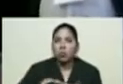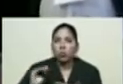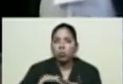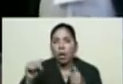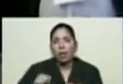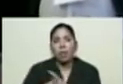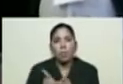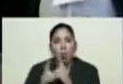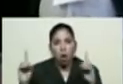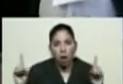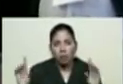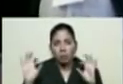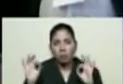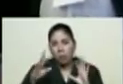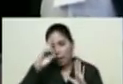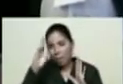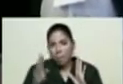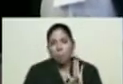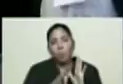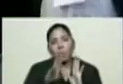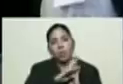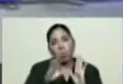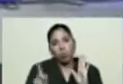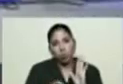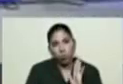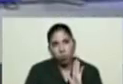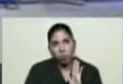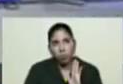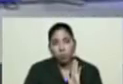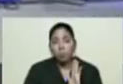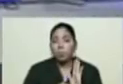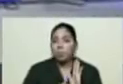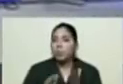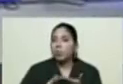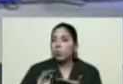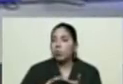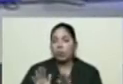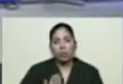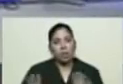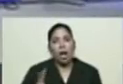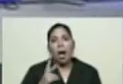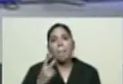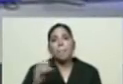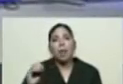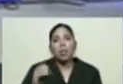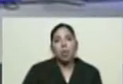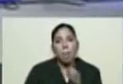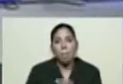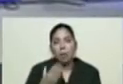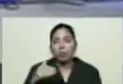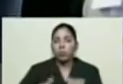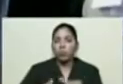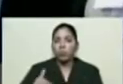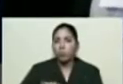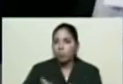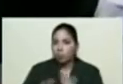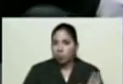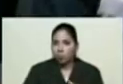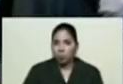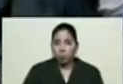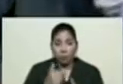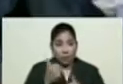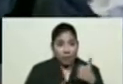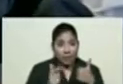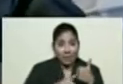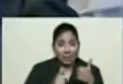democrática, constitucional y pacífica. Y ya está ahí la solución. 20 de mayo, elecciones, y el candidato de la Revolución